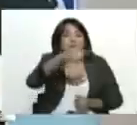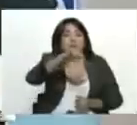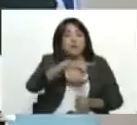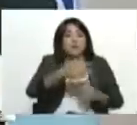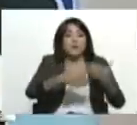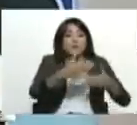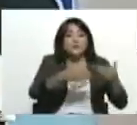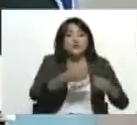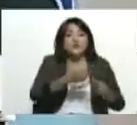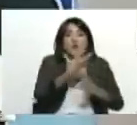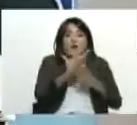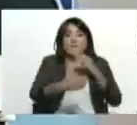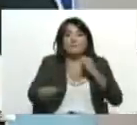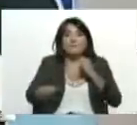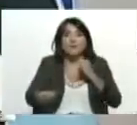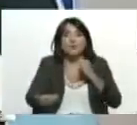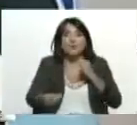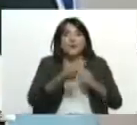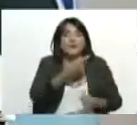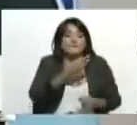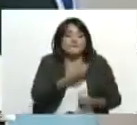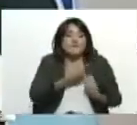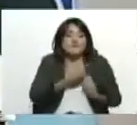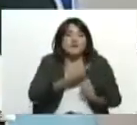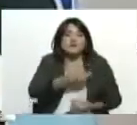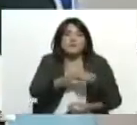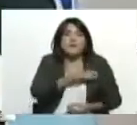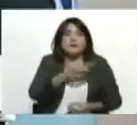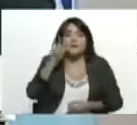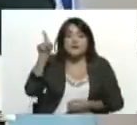prófugo que vive en España